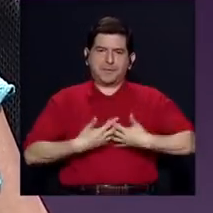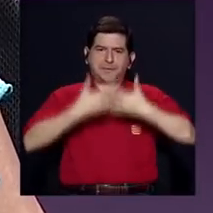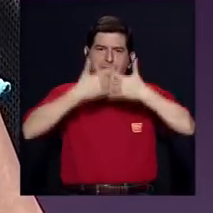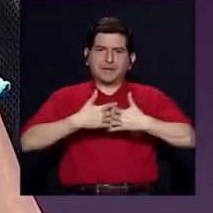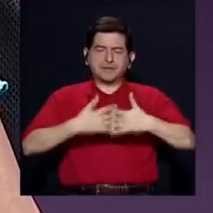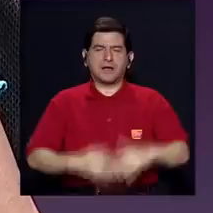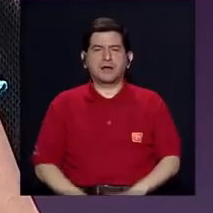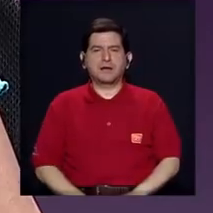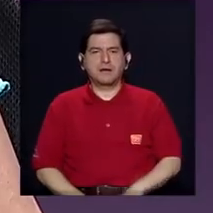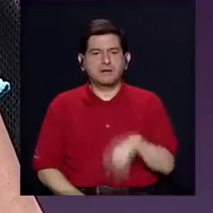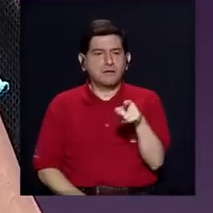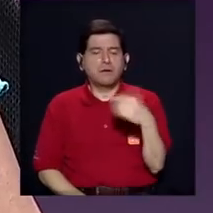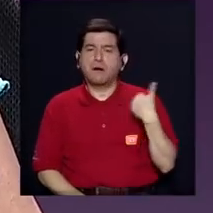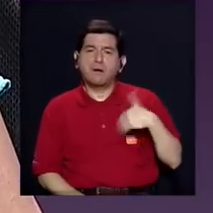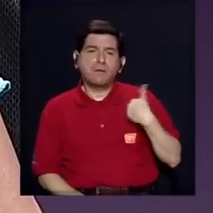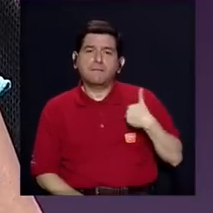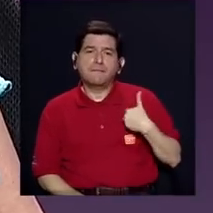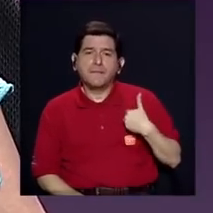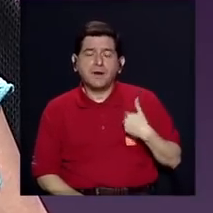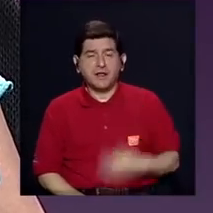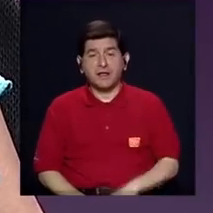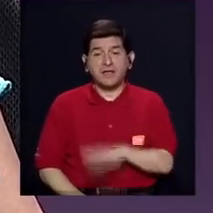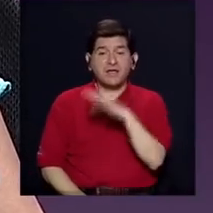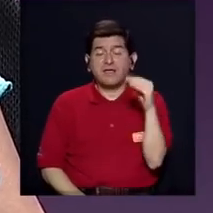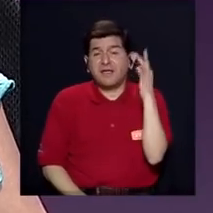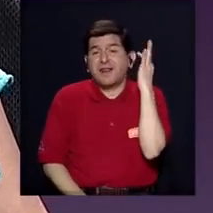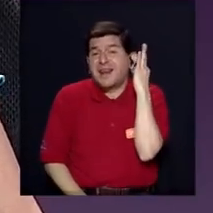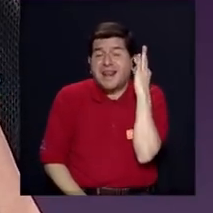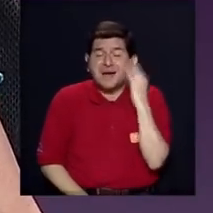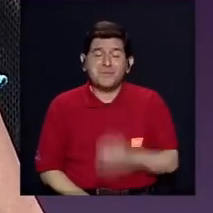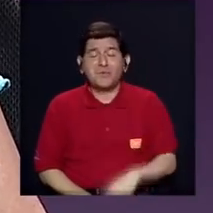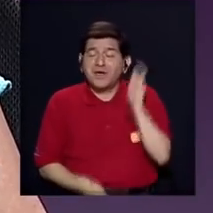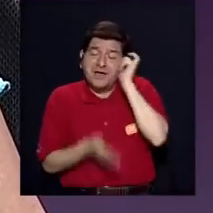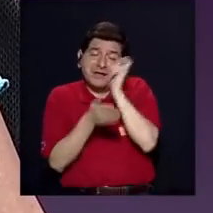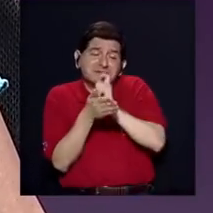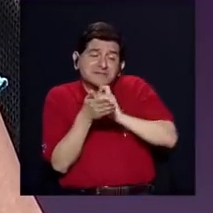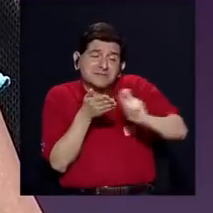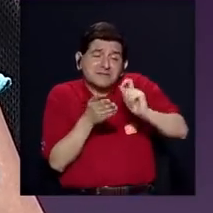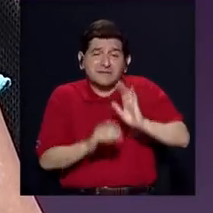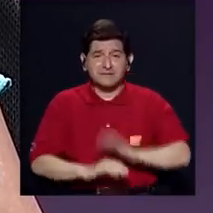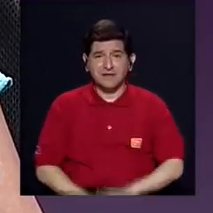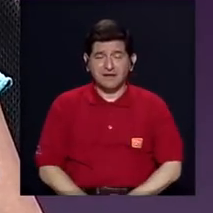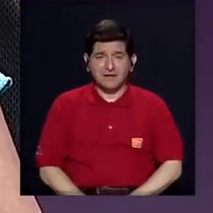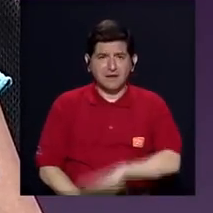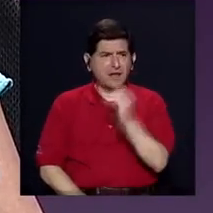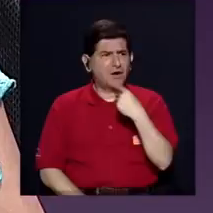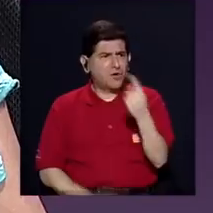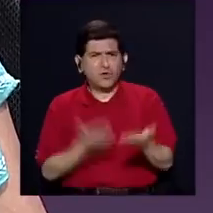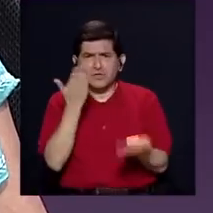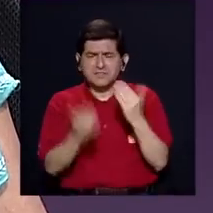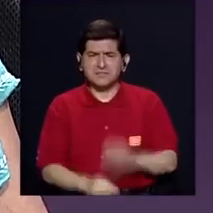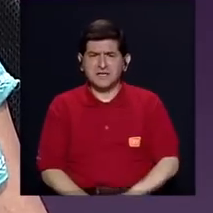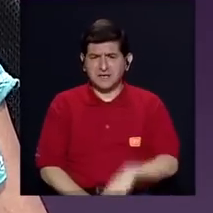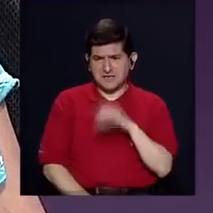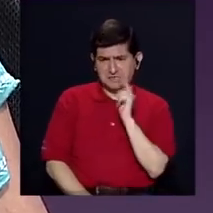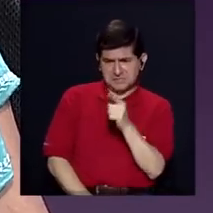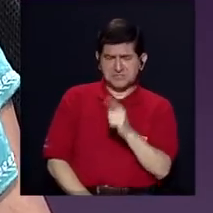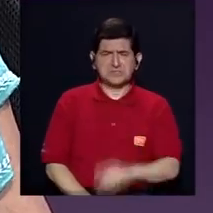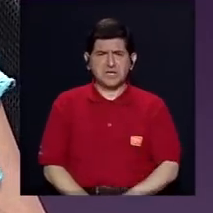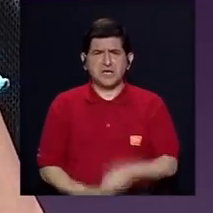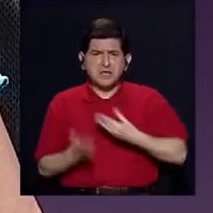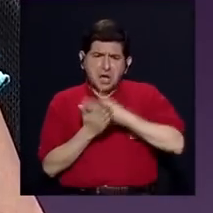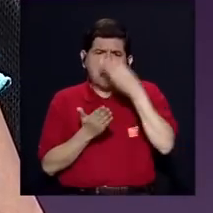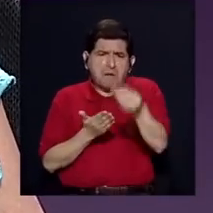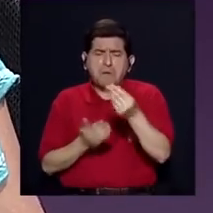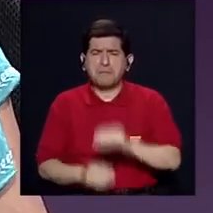sería el hombre y la señora es la que la secretaria verdad y entonces vamos a decir bueno soy fulanita va a hacer una